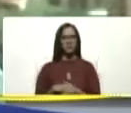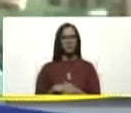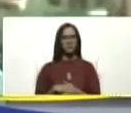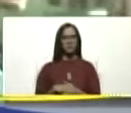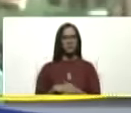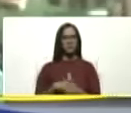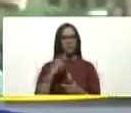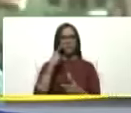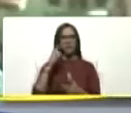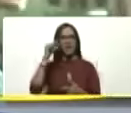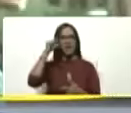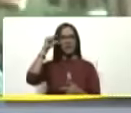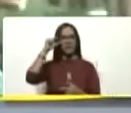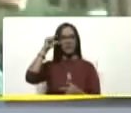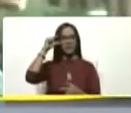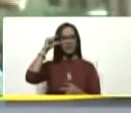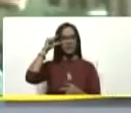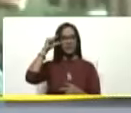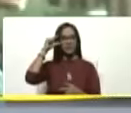Miren la fecha,